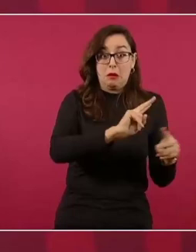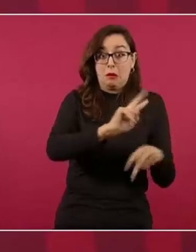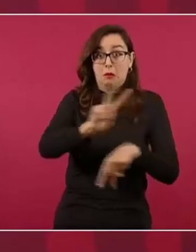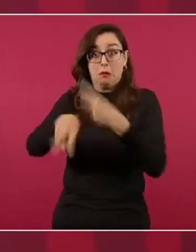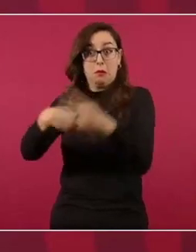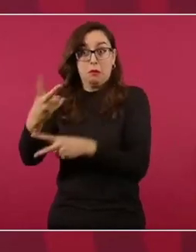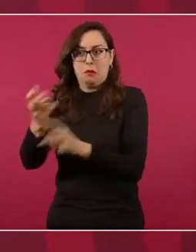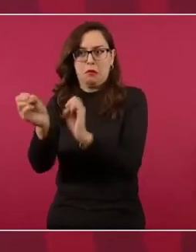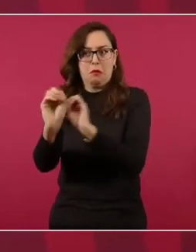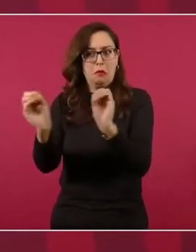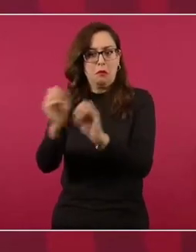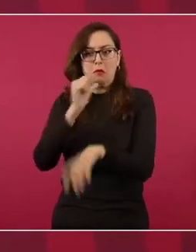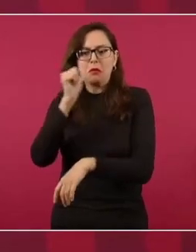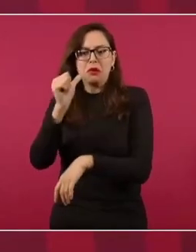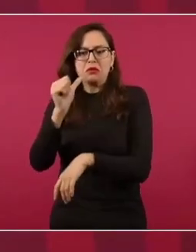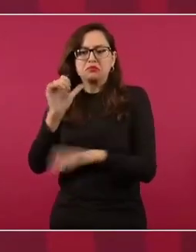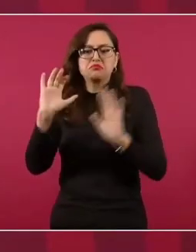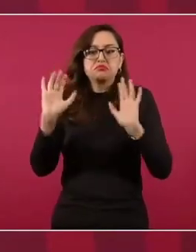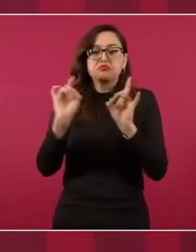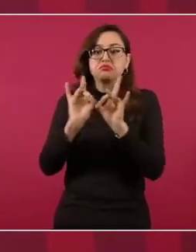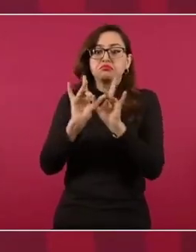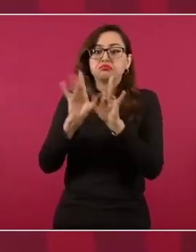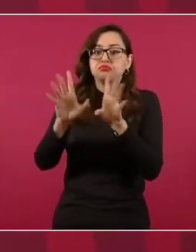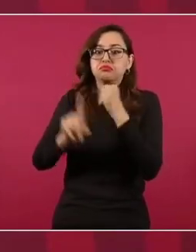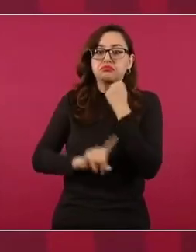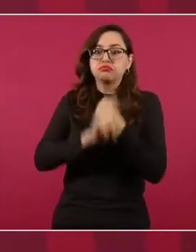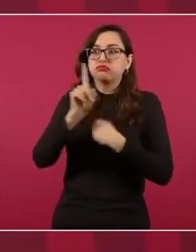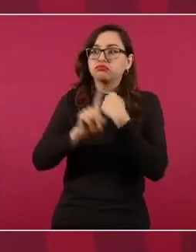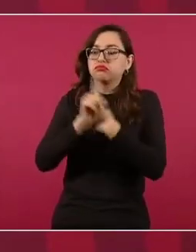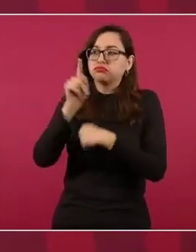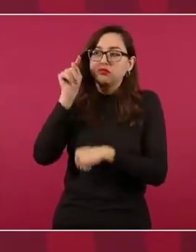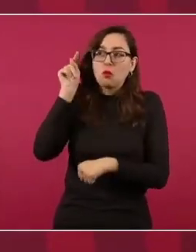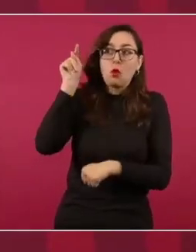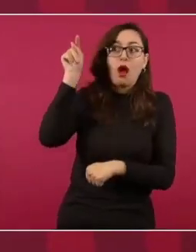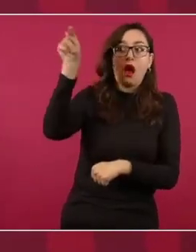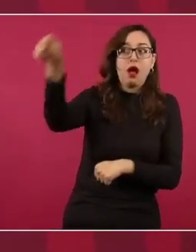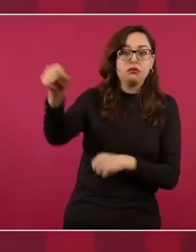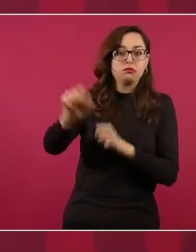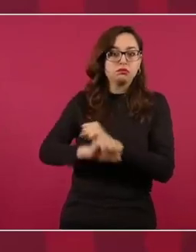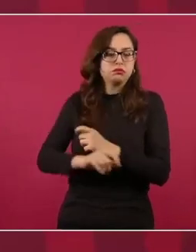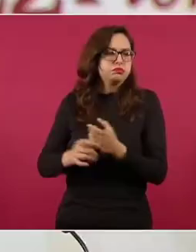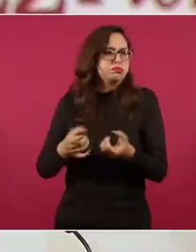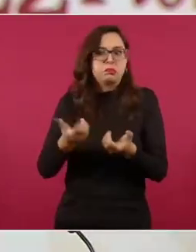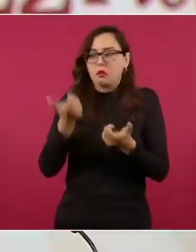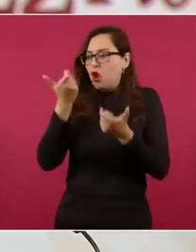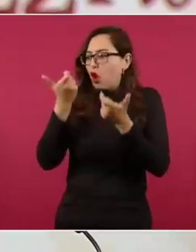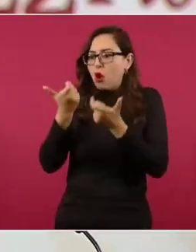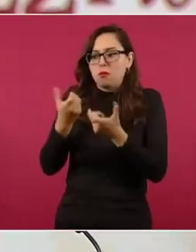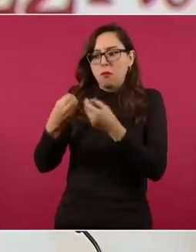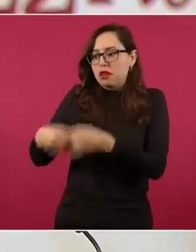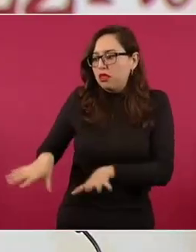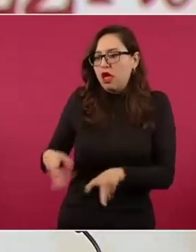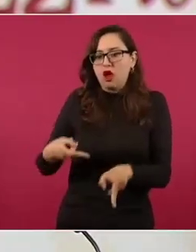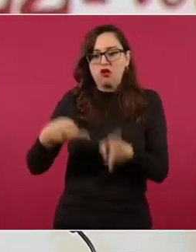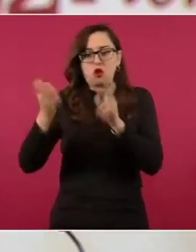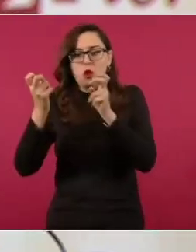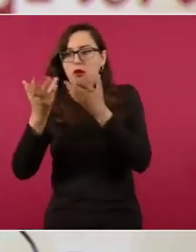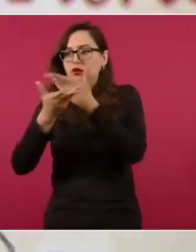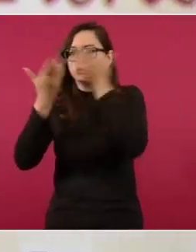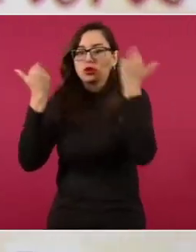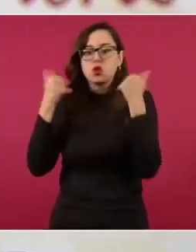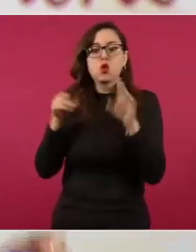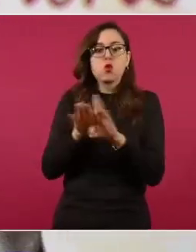un diferendo entre personas, cualquier cosa, que te perdieron cosas, que no sabes dónde está tu lugar, mil cosas que pueden suceder, ¿cómo